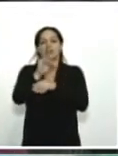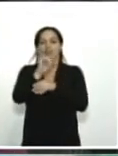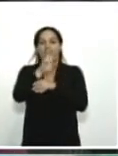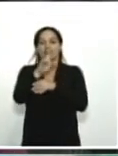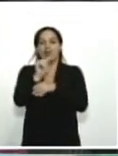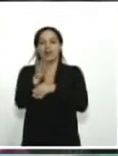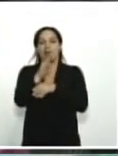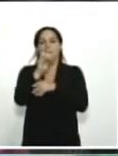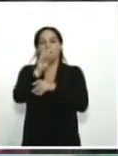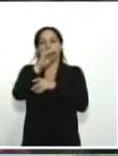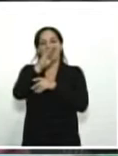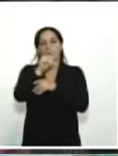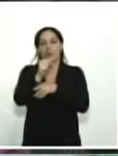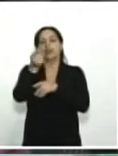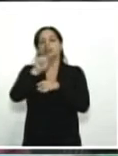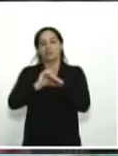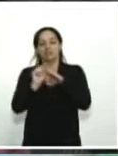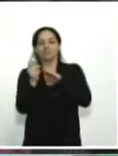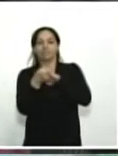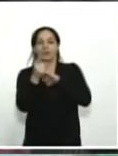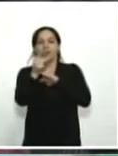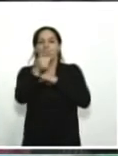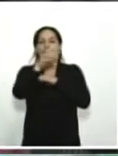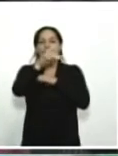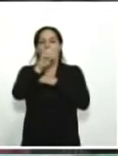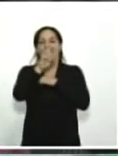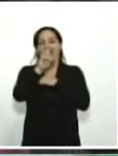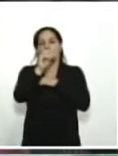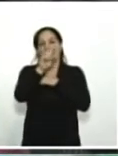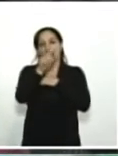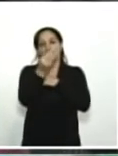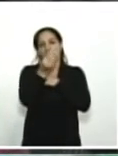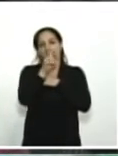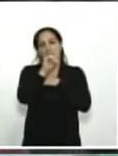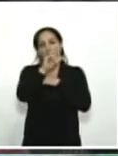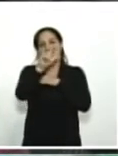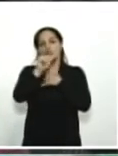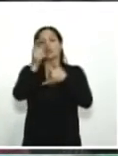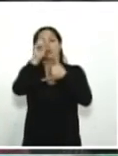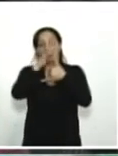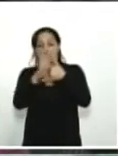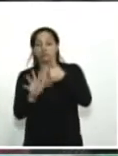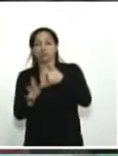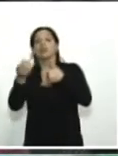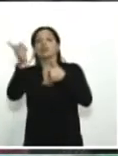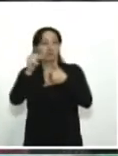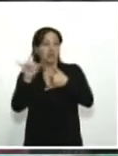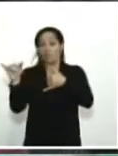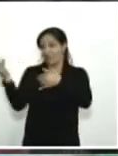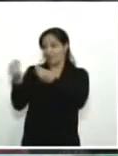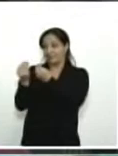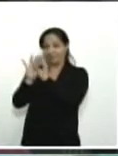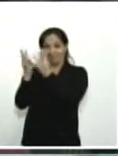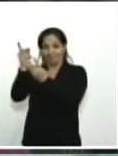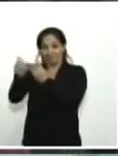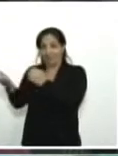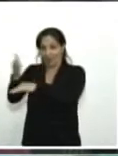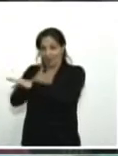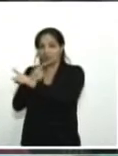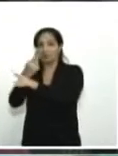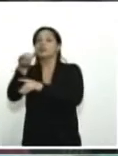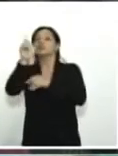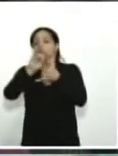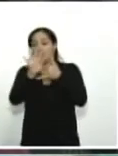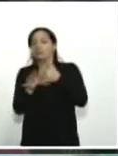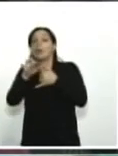Golfo del Morrosquillo y, por supuesto, solidarizándonos con el colega del Pacífico, también en el Pacífico. ¿Usted considera que están